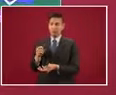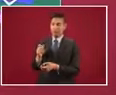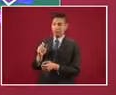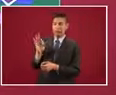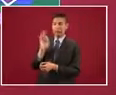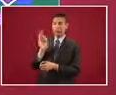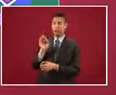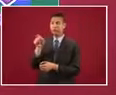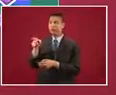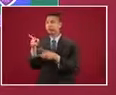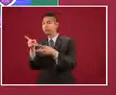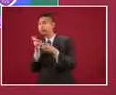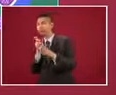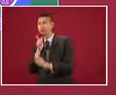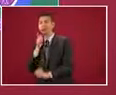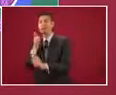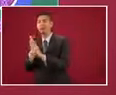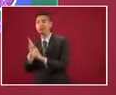de lo que se obtiene